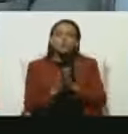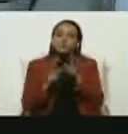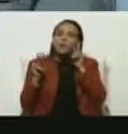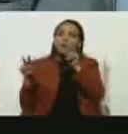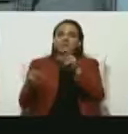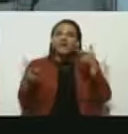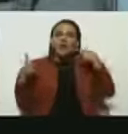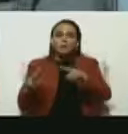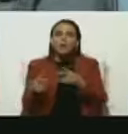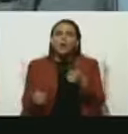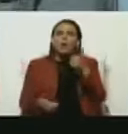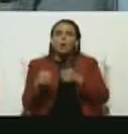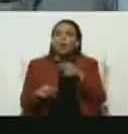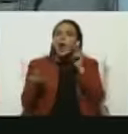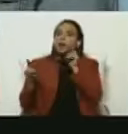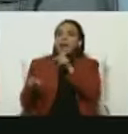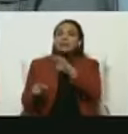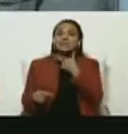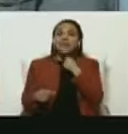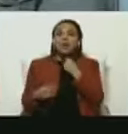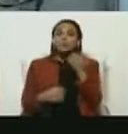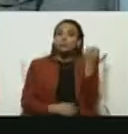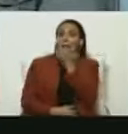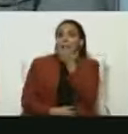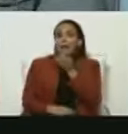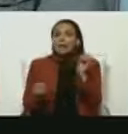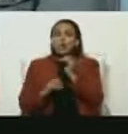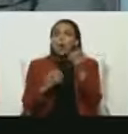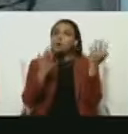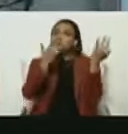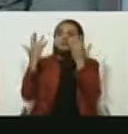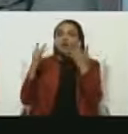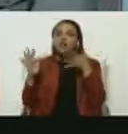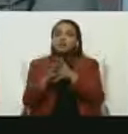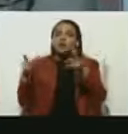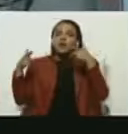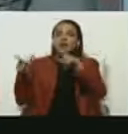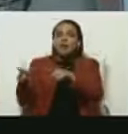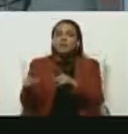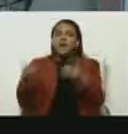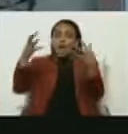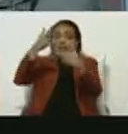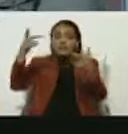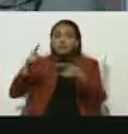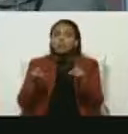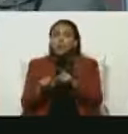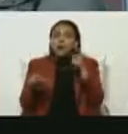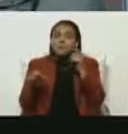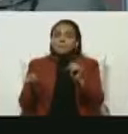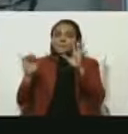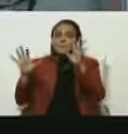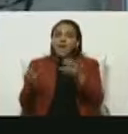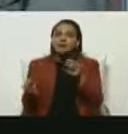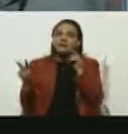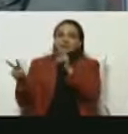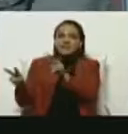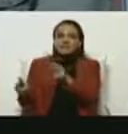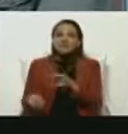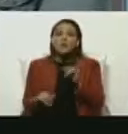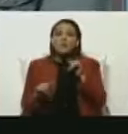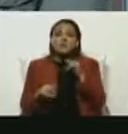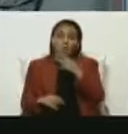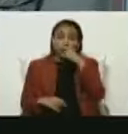impactó, la hizo llorar o la hizo reír? Aparte, un guión magnífico, como lo ha dicho el jefe de Estado